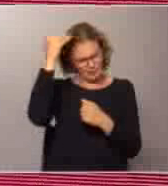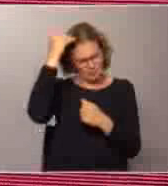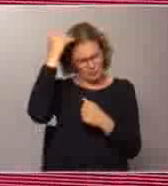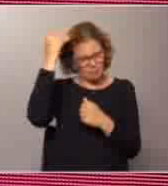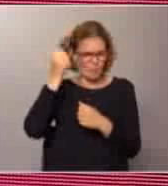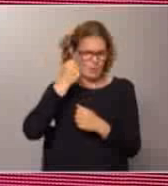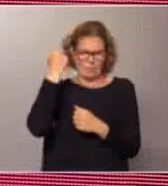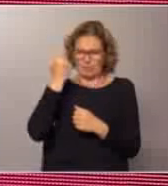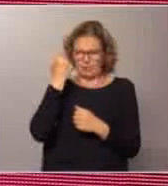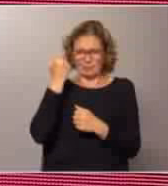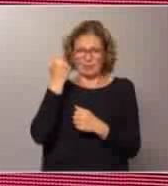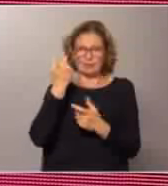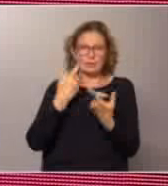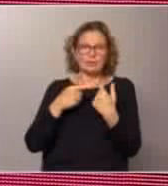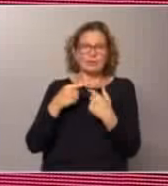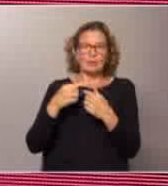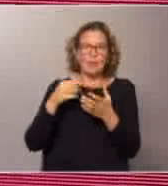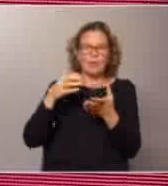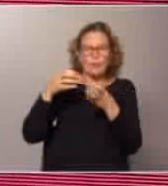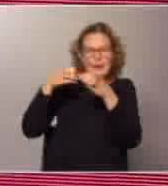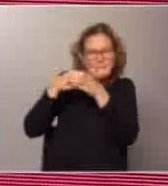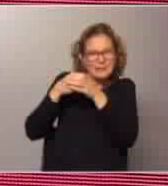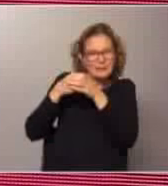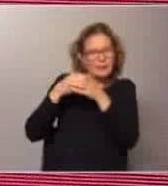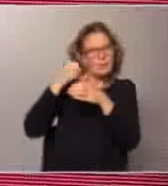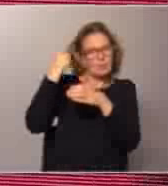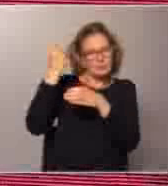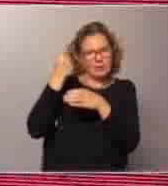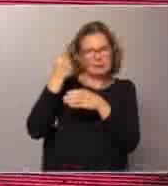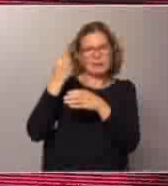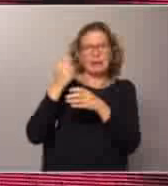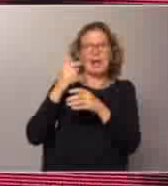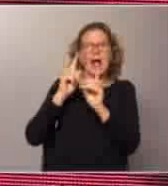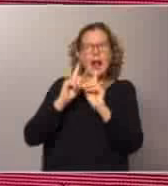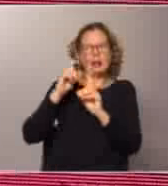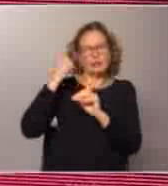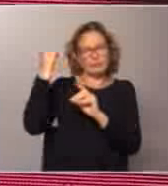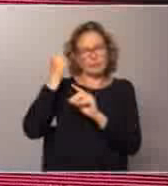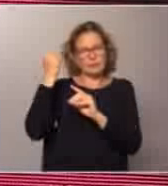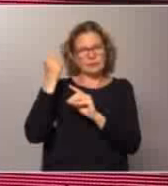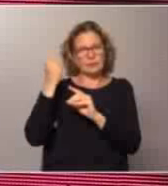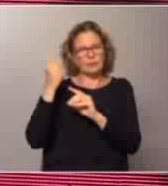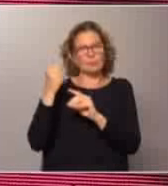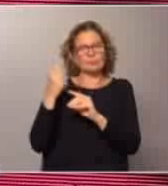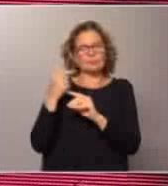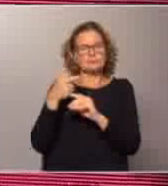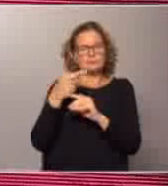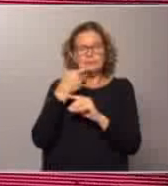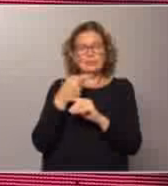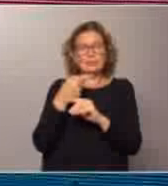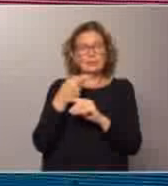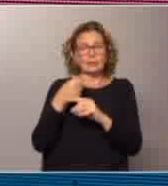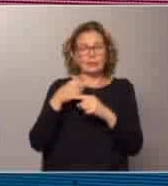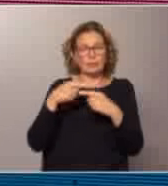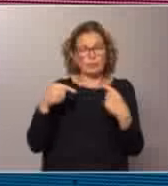fundamental es una marca de relevancia que algo es importante si de hecho es una de las señales que hacen que por ejemplo las